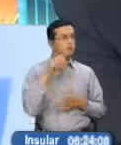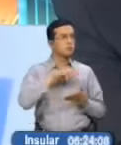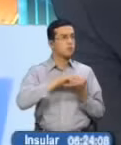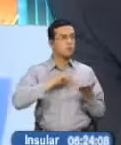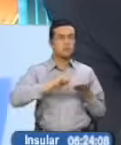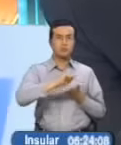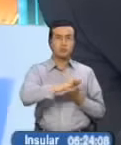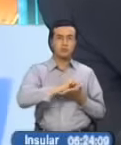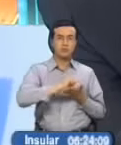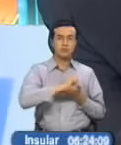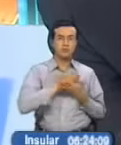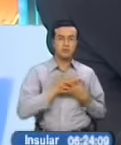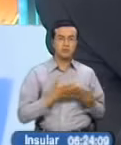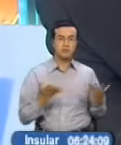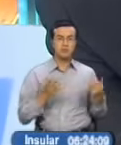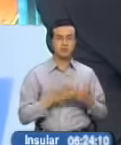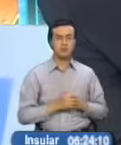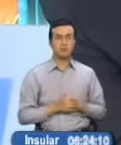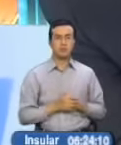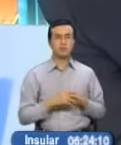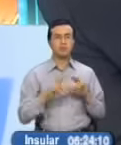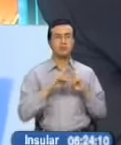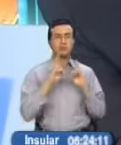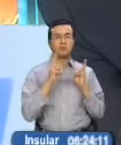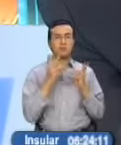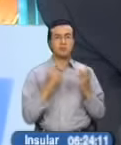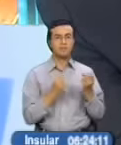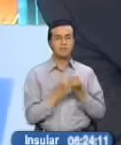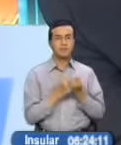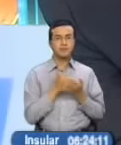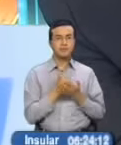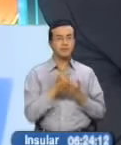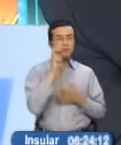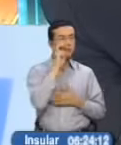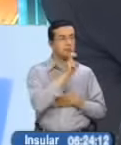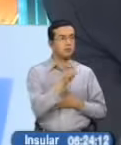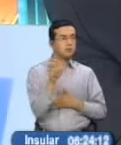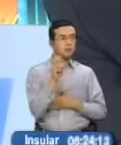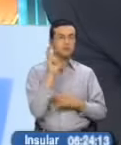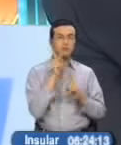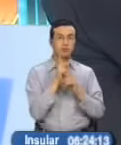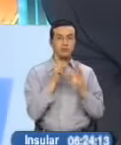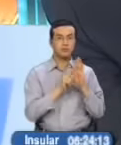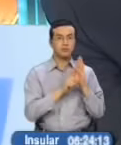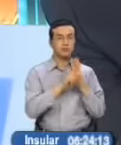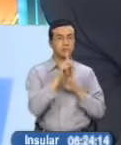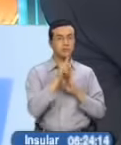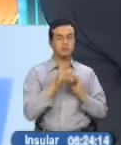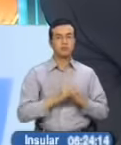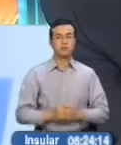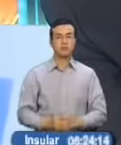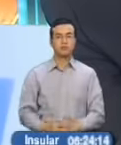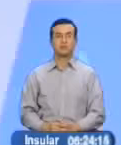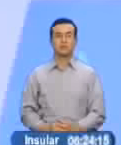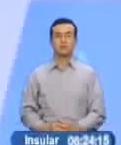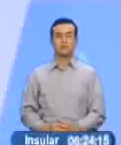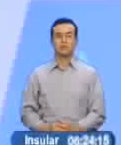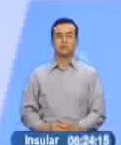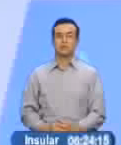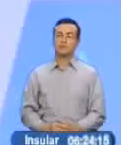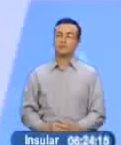de La Suay, el tema de apalancamiento del turismo como eje de desarrollo?